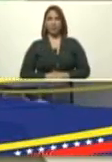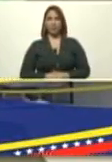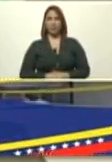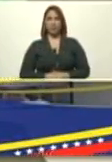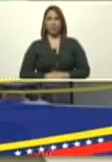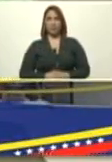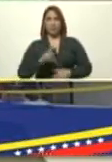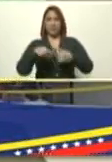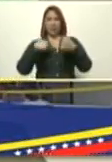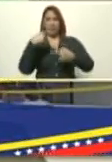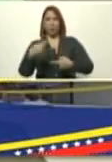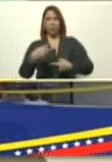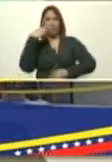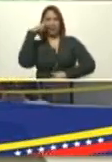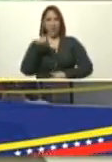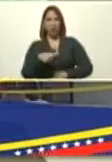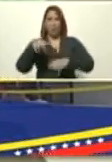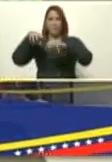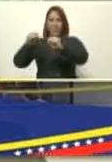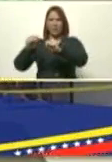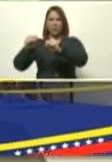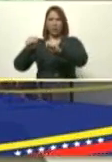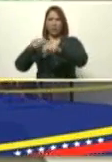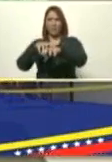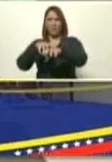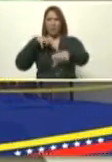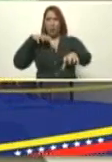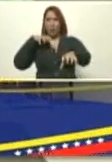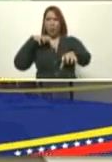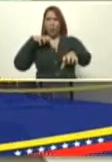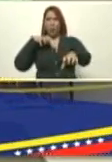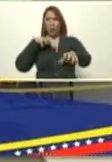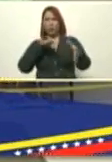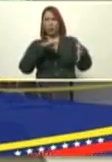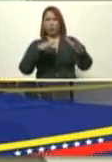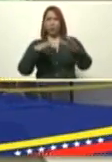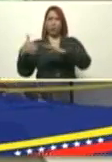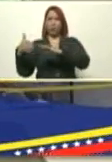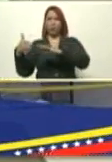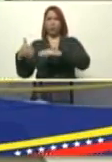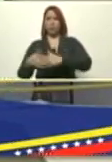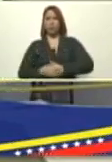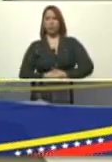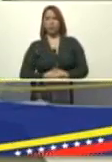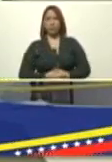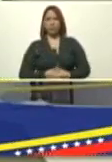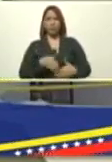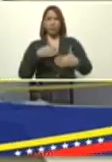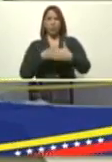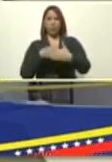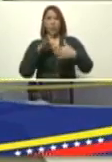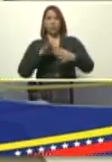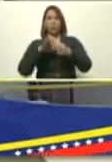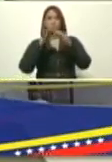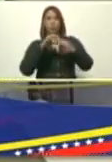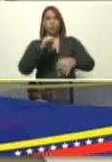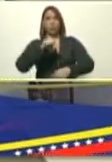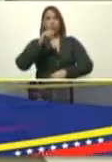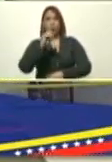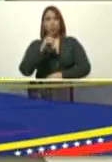lo que después se dio, la invasión masiva y criminal contra la Unión Soviética.